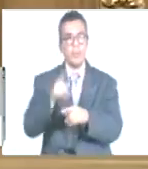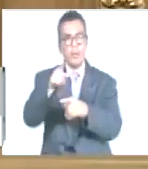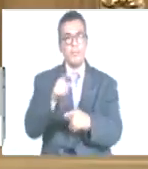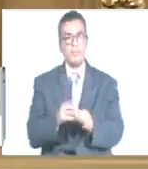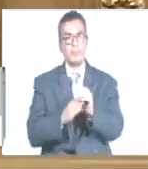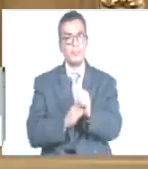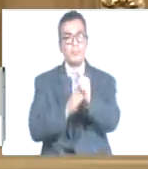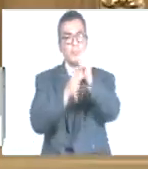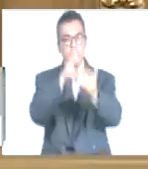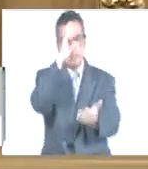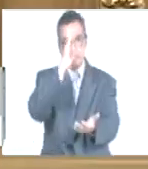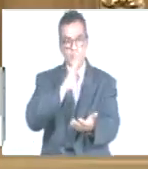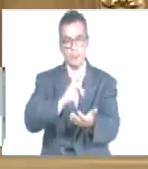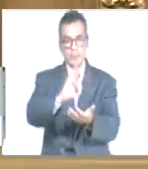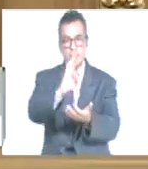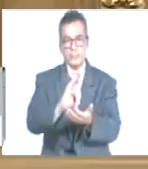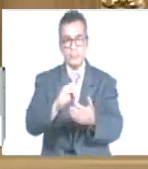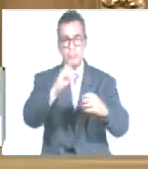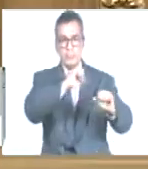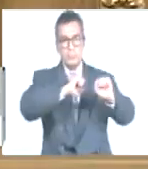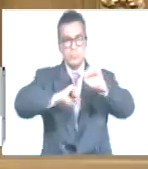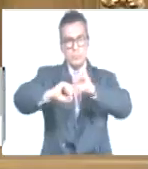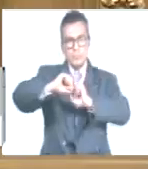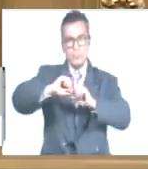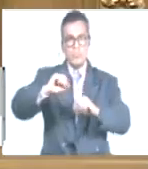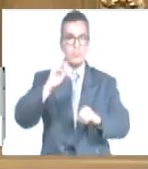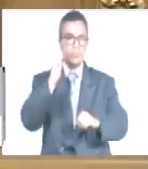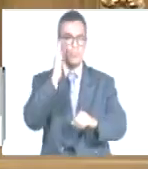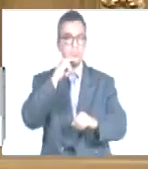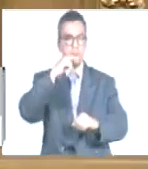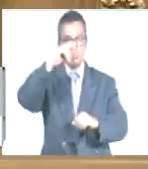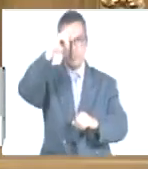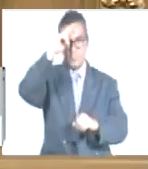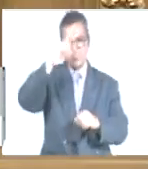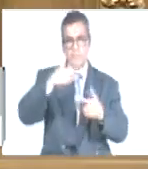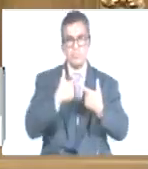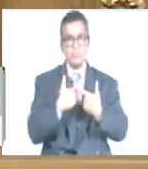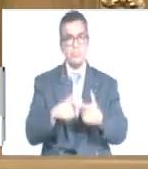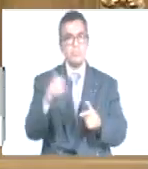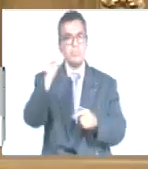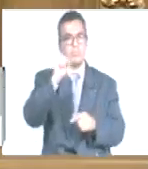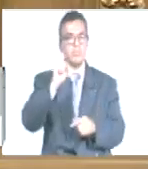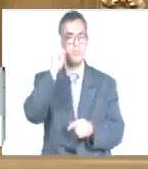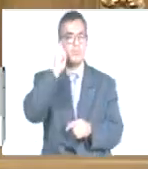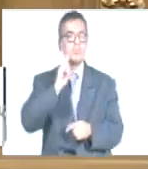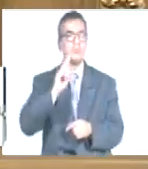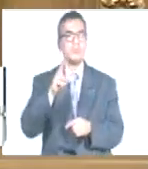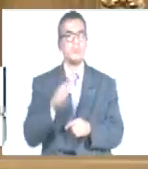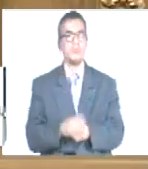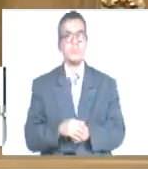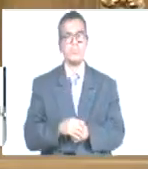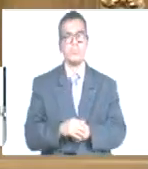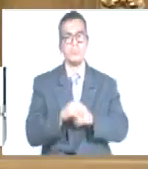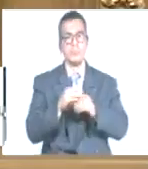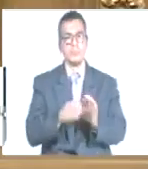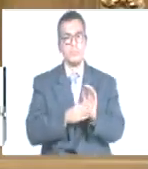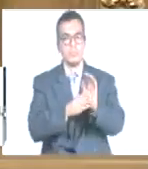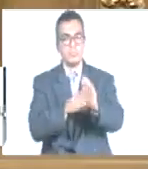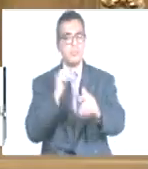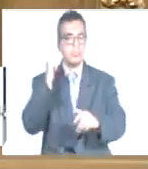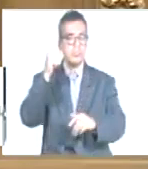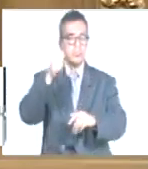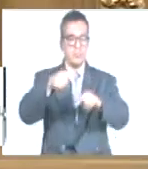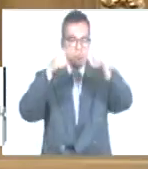y fieles defensores del legado del padre de la patria, el libertador Simón Bolívar, y del comandante